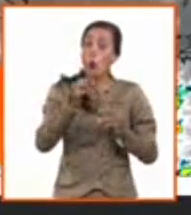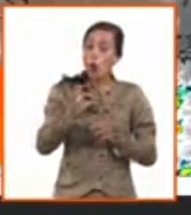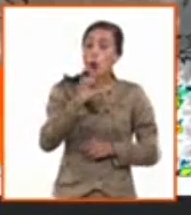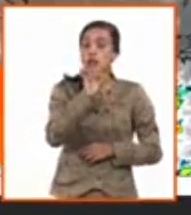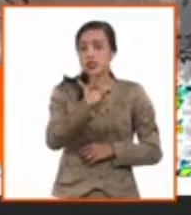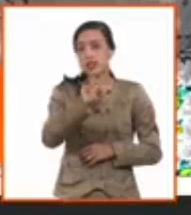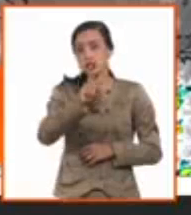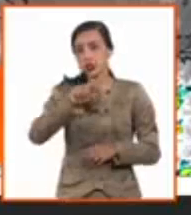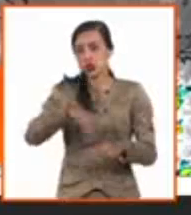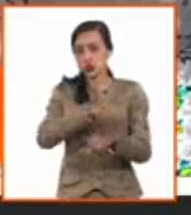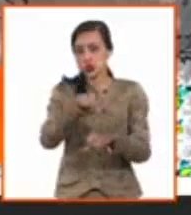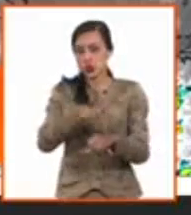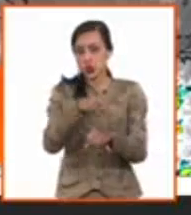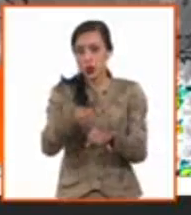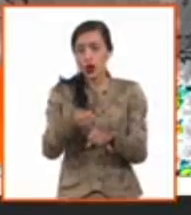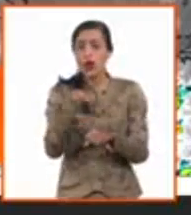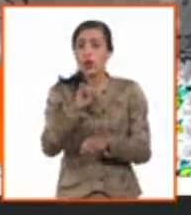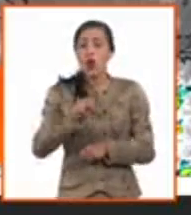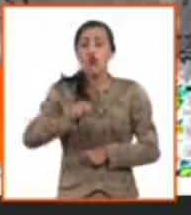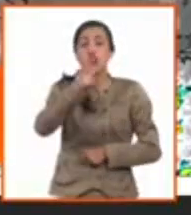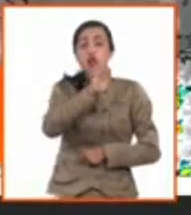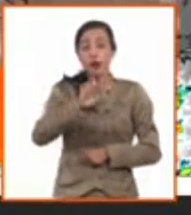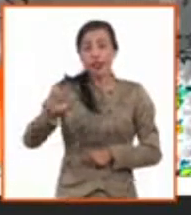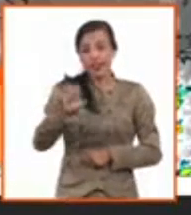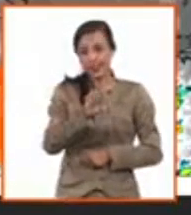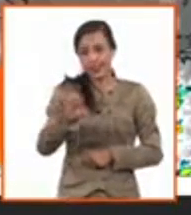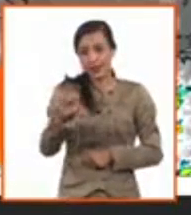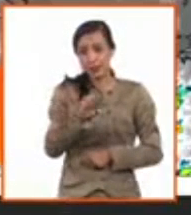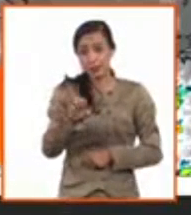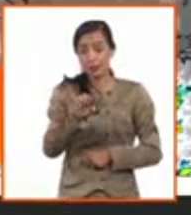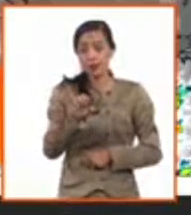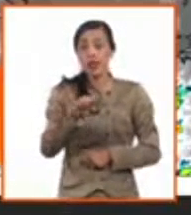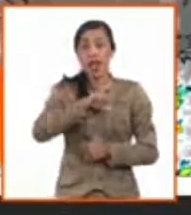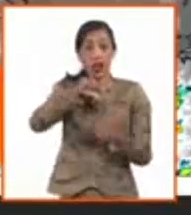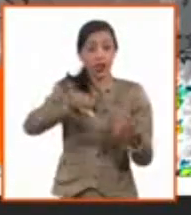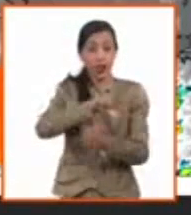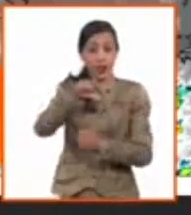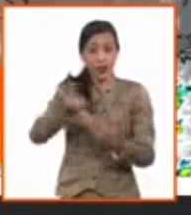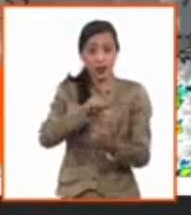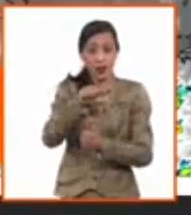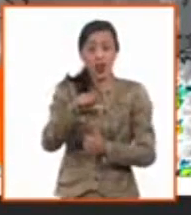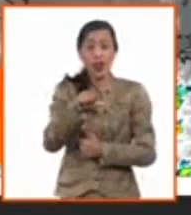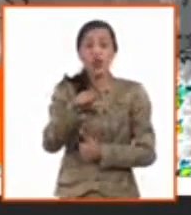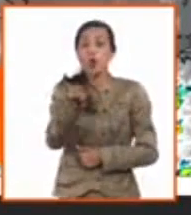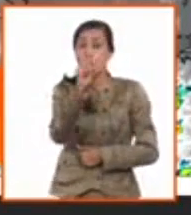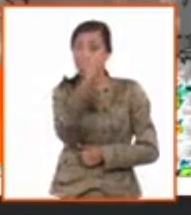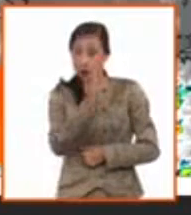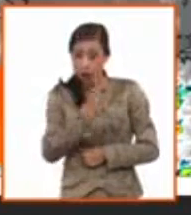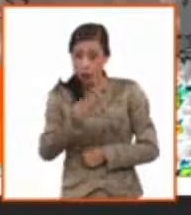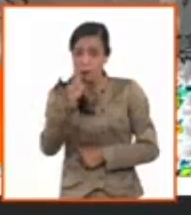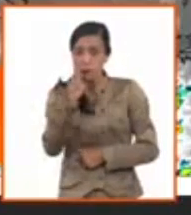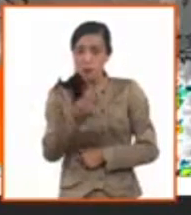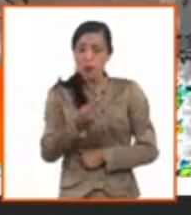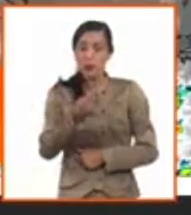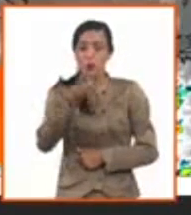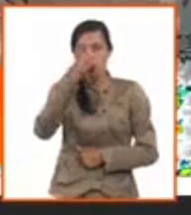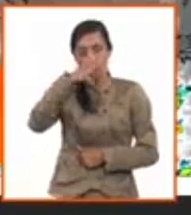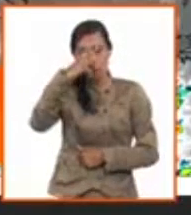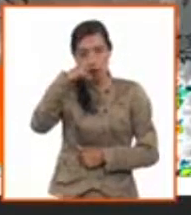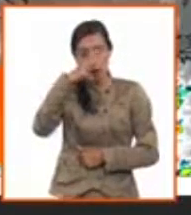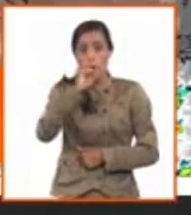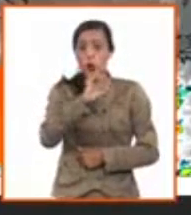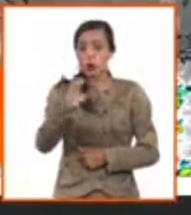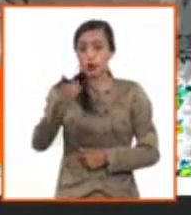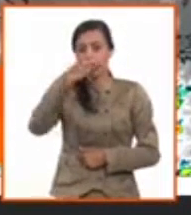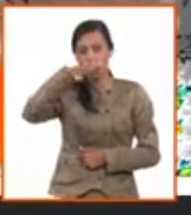a 72 horas a medida que se mueve al nordeste sobre el mar caribe occidental el sudeste del golfo de méxico o el occidente de cuba